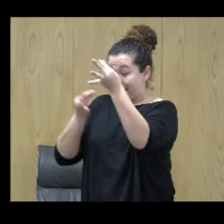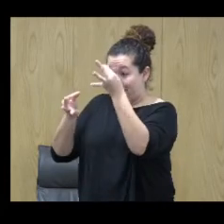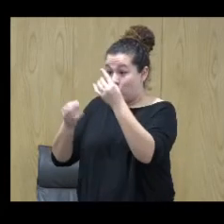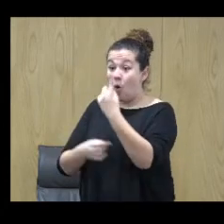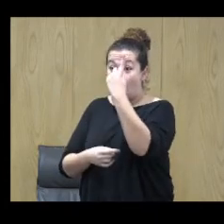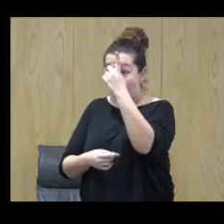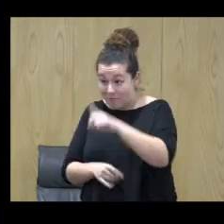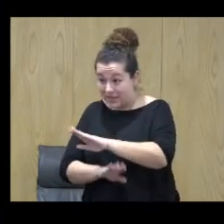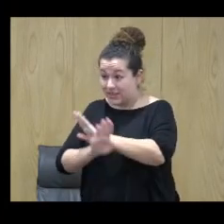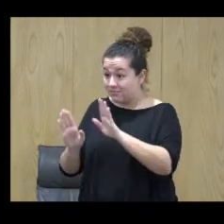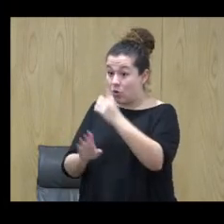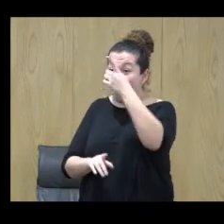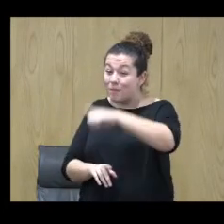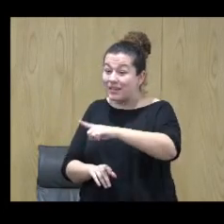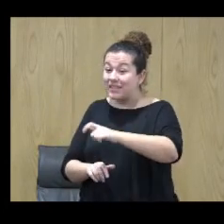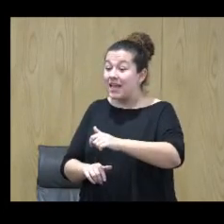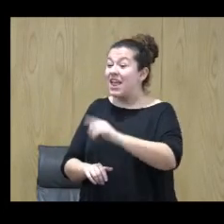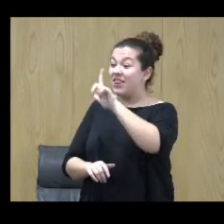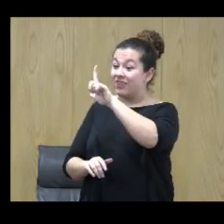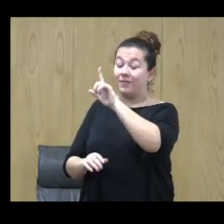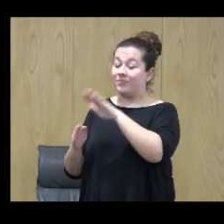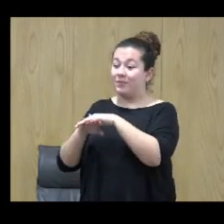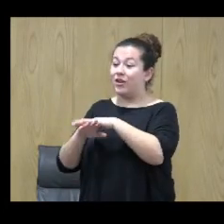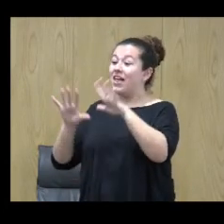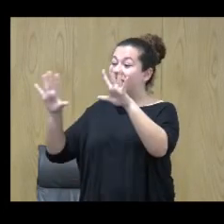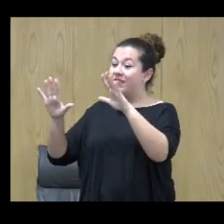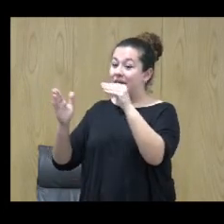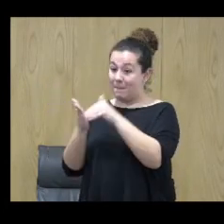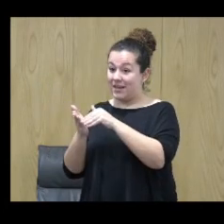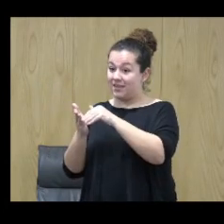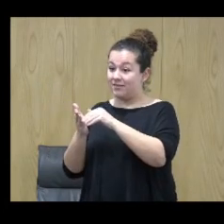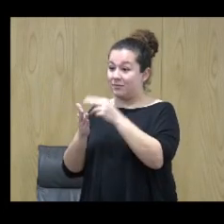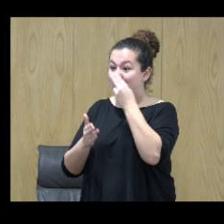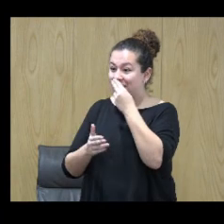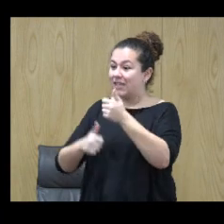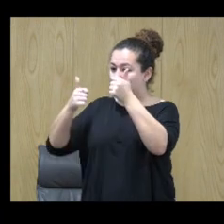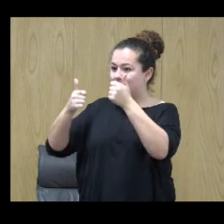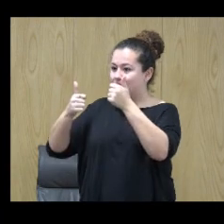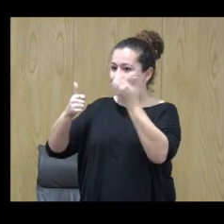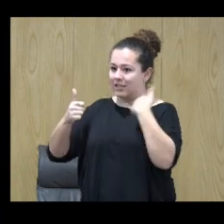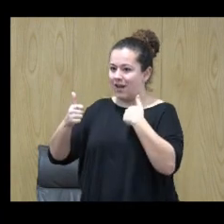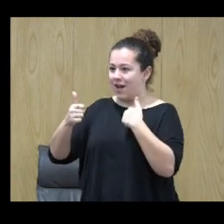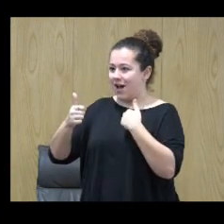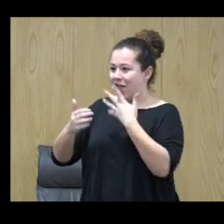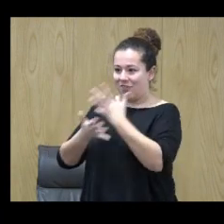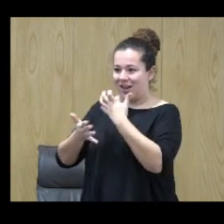solo mes ya tenemos más de 10.000 visitas, que han superado las